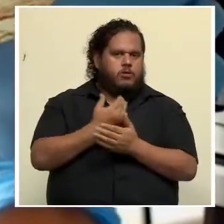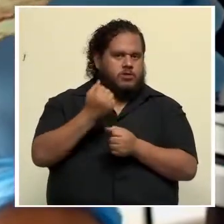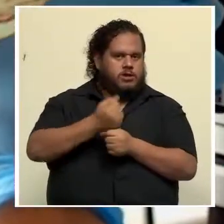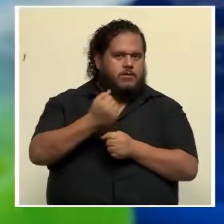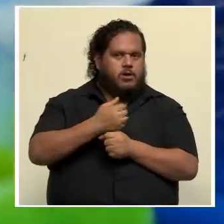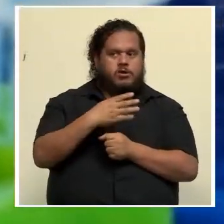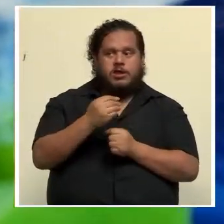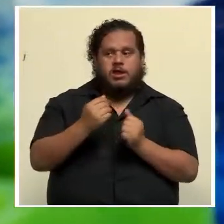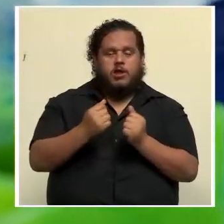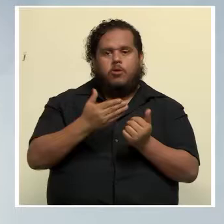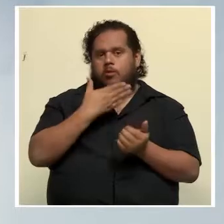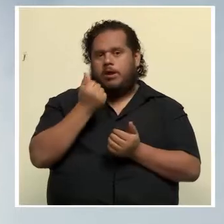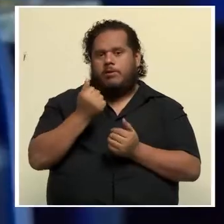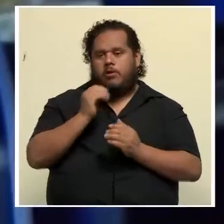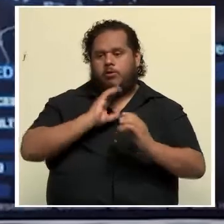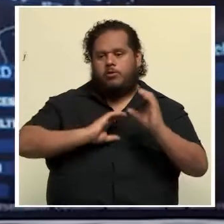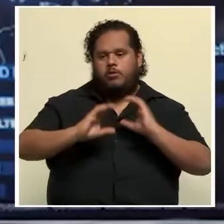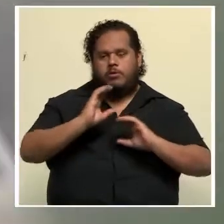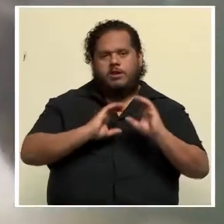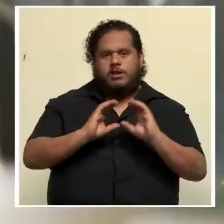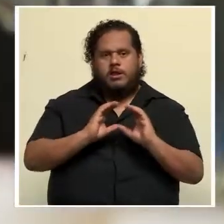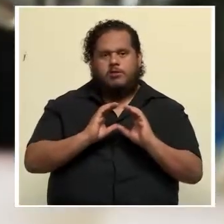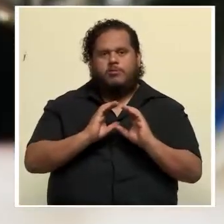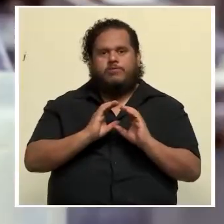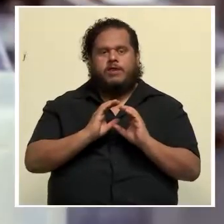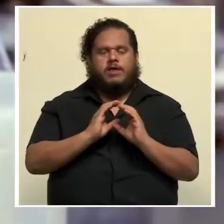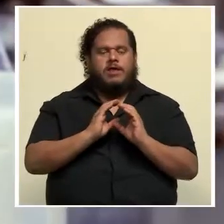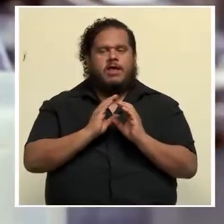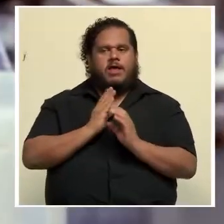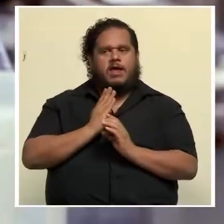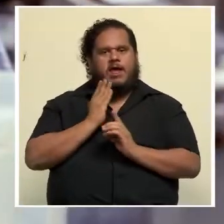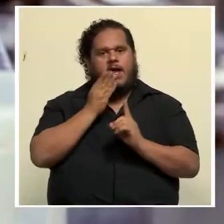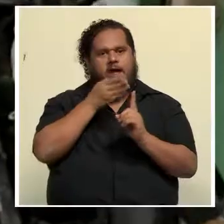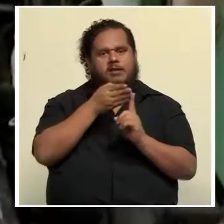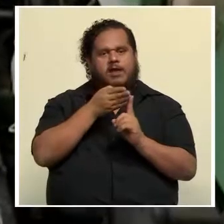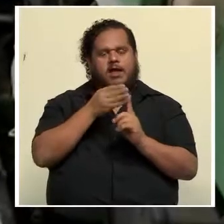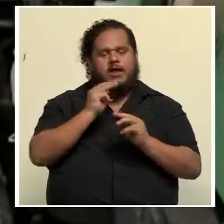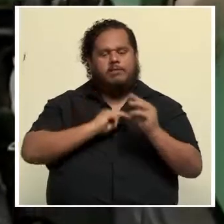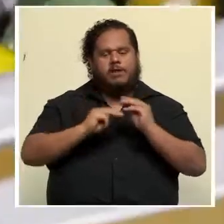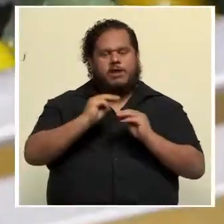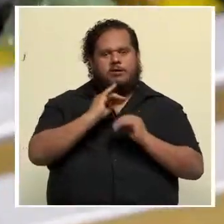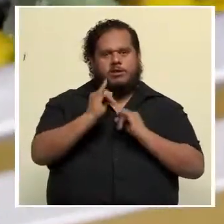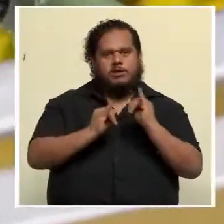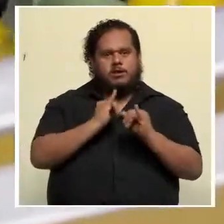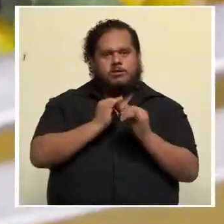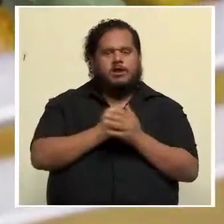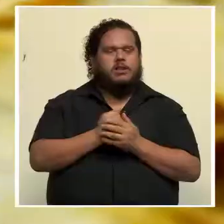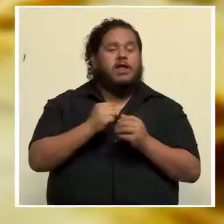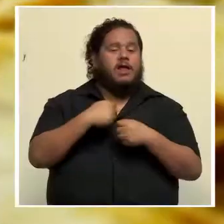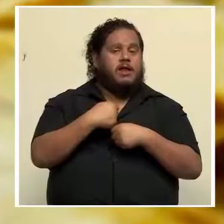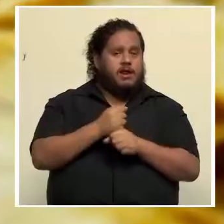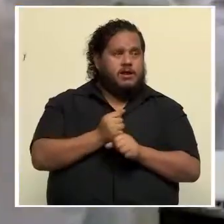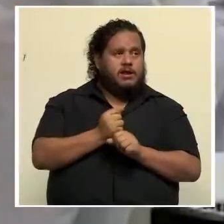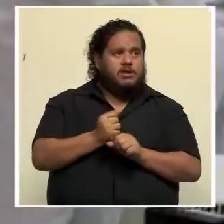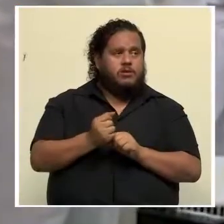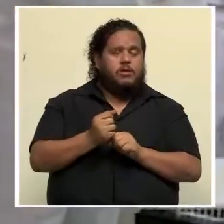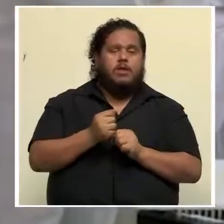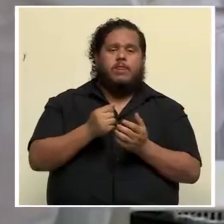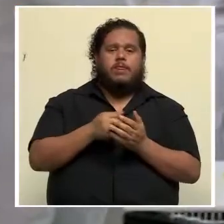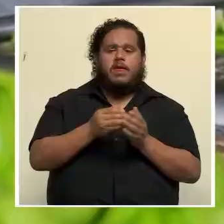mayor comercialización desde y hacia mercados internacionales. La creación del